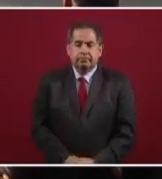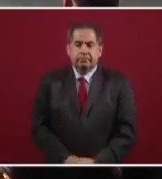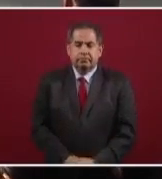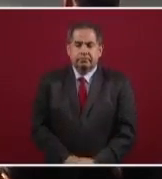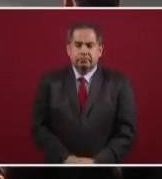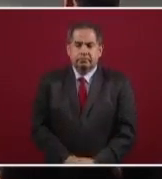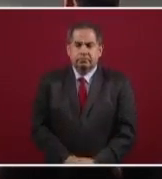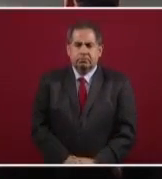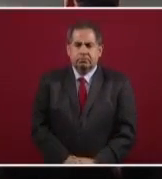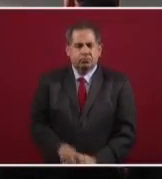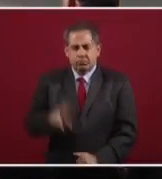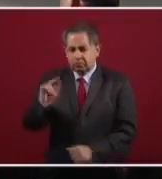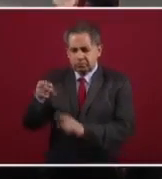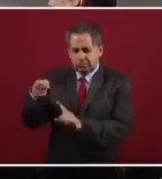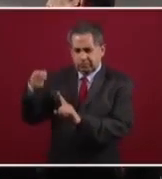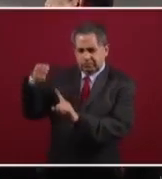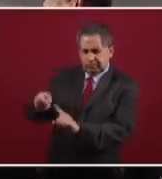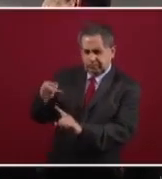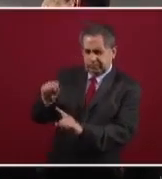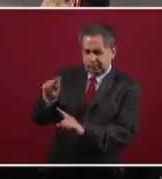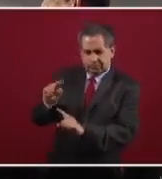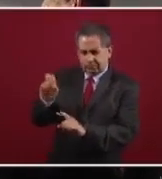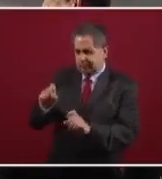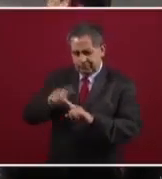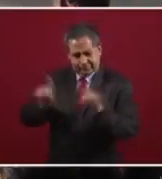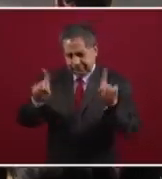sí, pero no es exactamente eso.